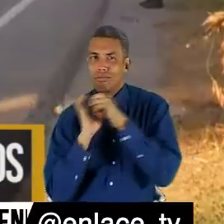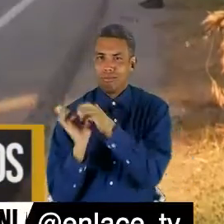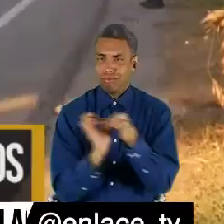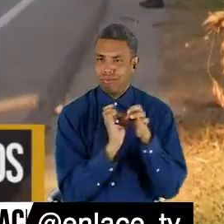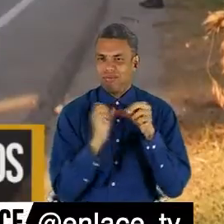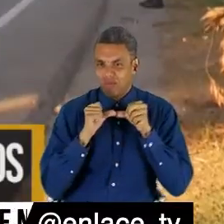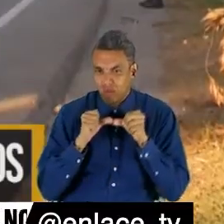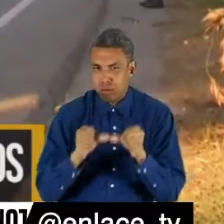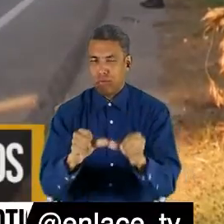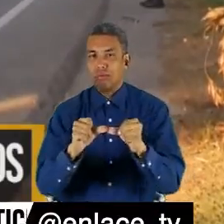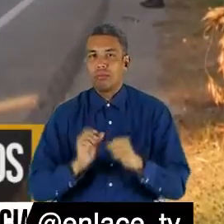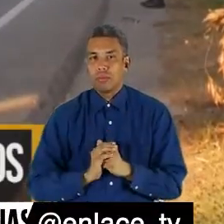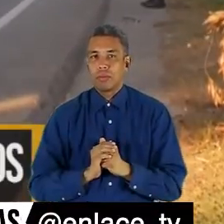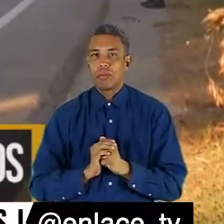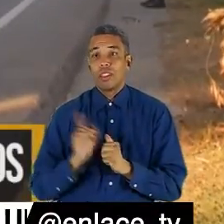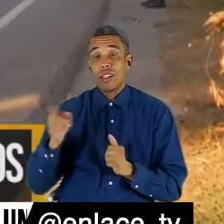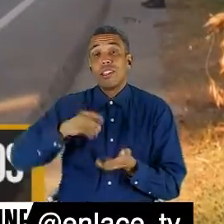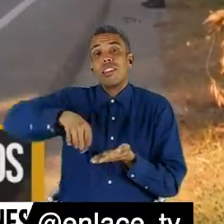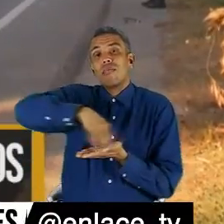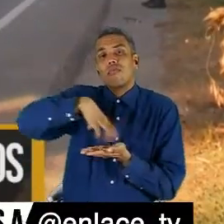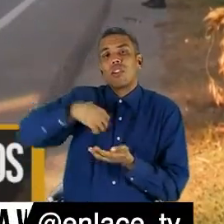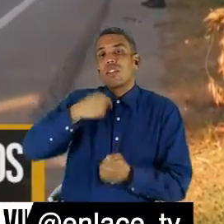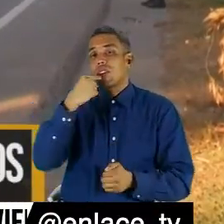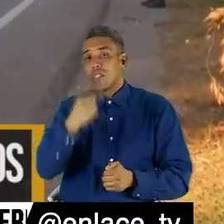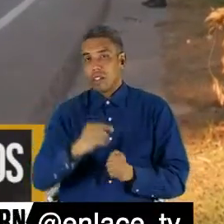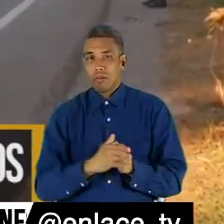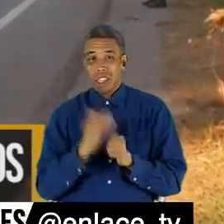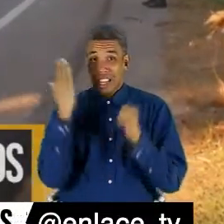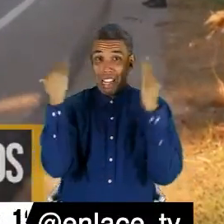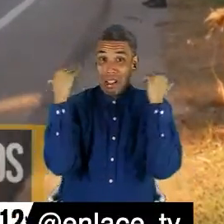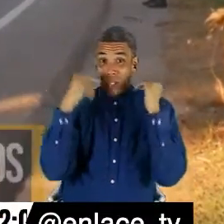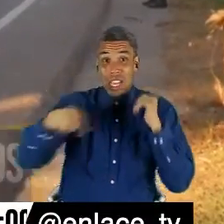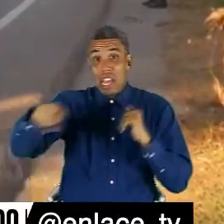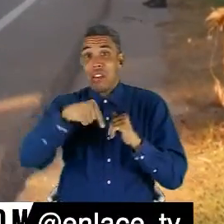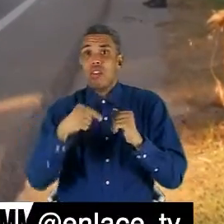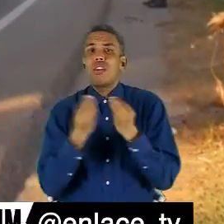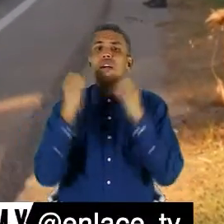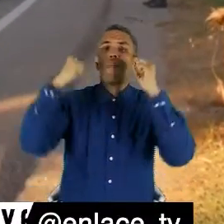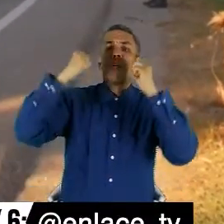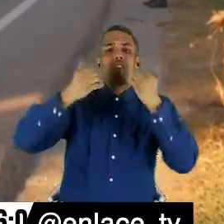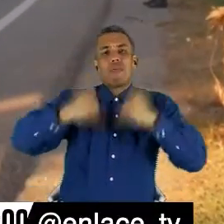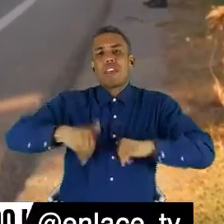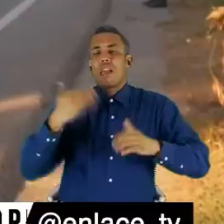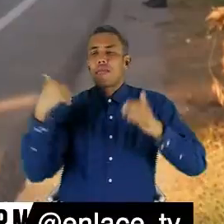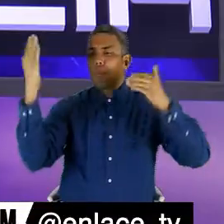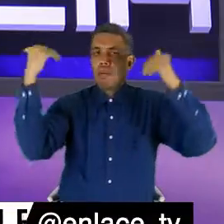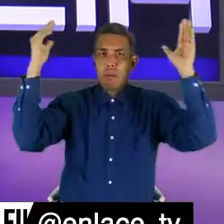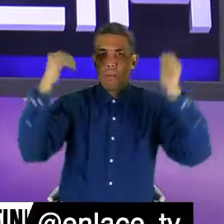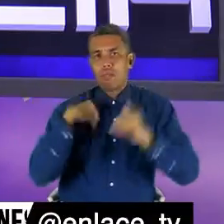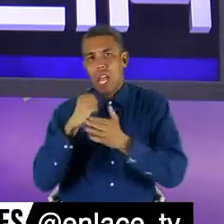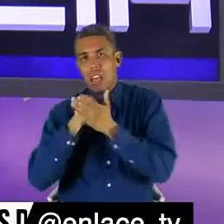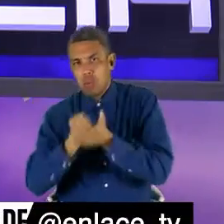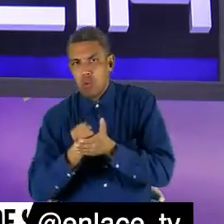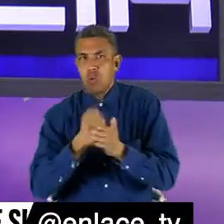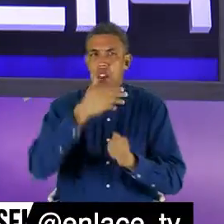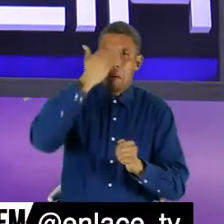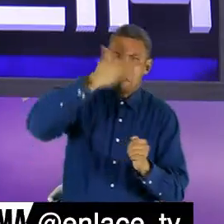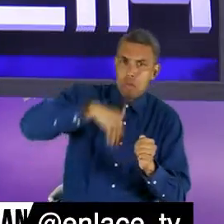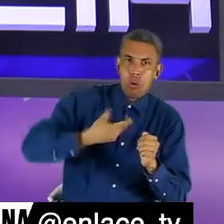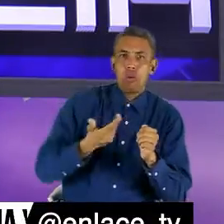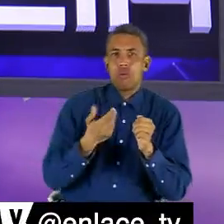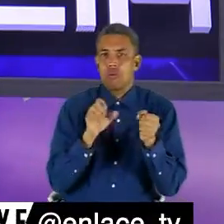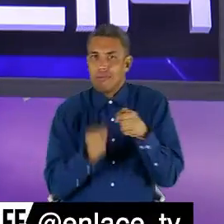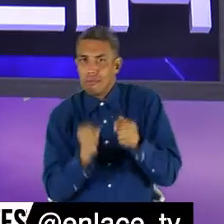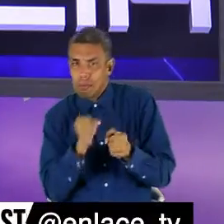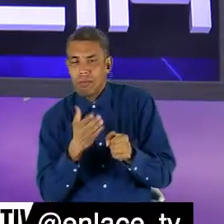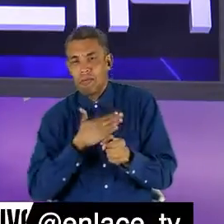gobierno departamental, se dijo, facilitará el transporte para el retorno de los campesinos como también la logística necesaria. Y en otra noticia, se